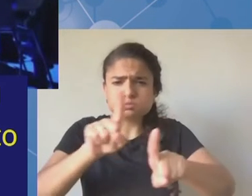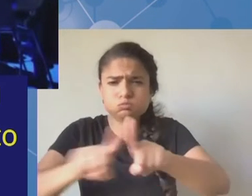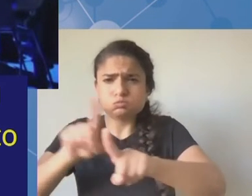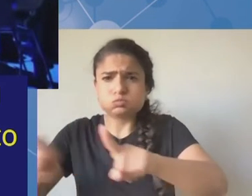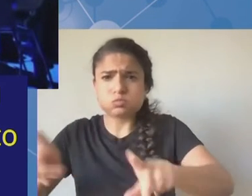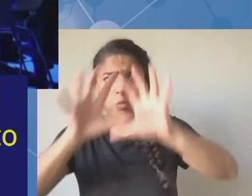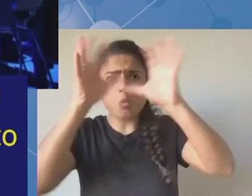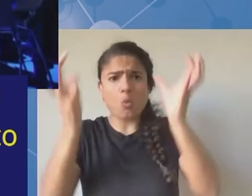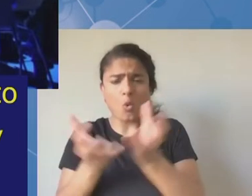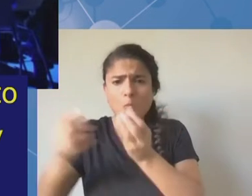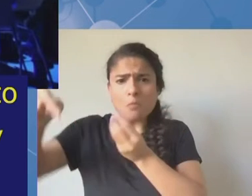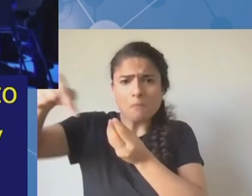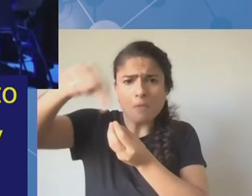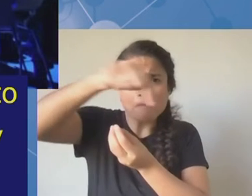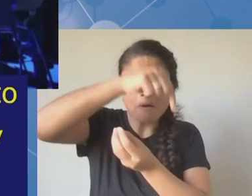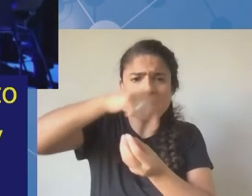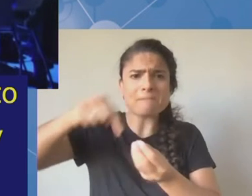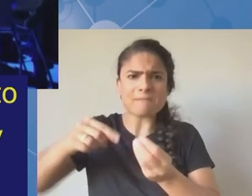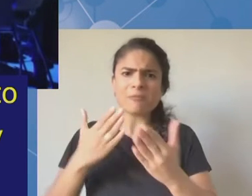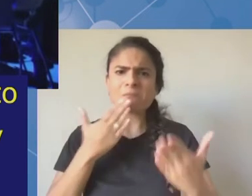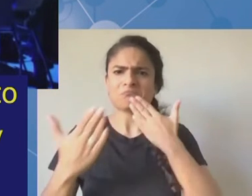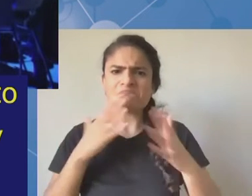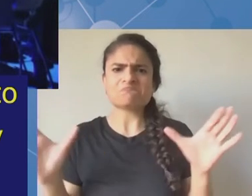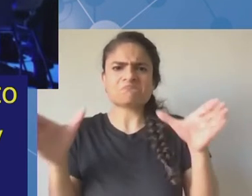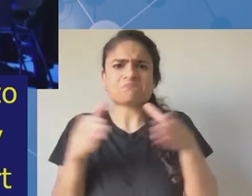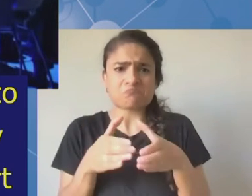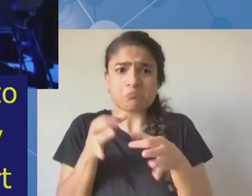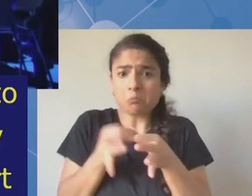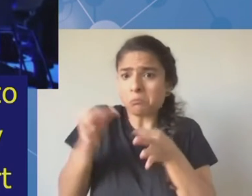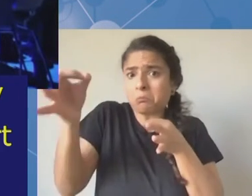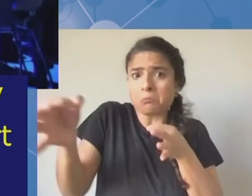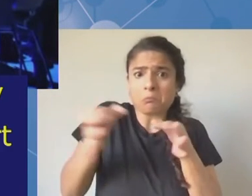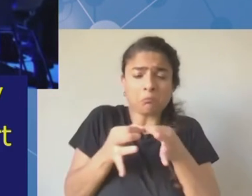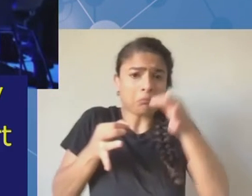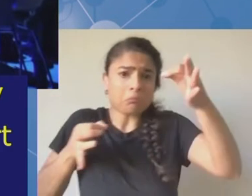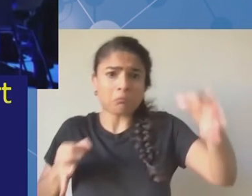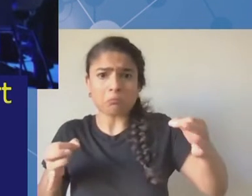para que tantas personas hayan podido encontrarse durante este foro.